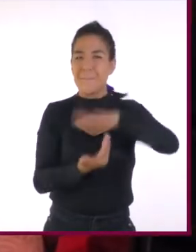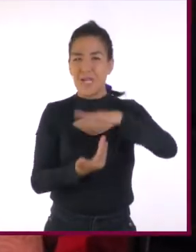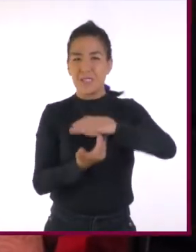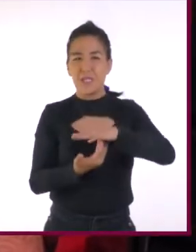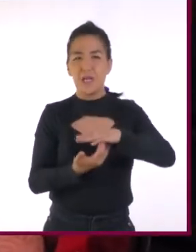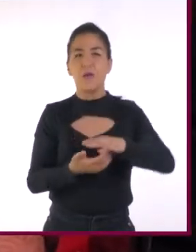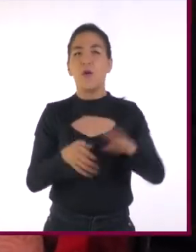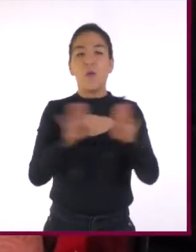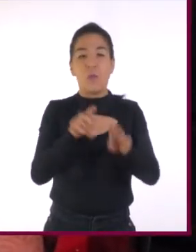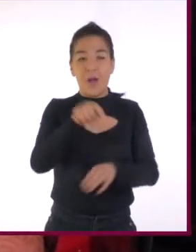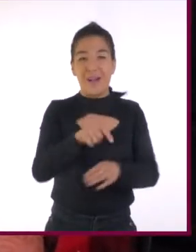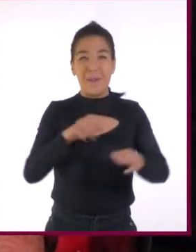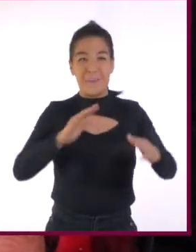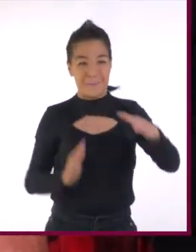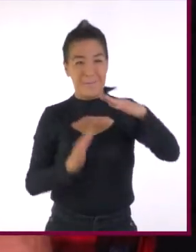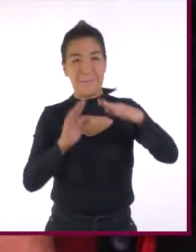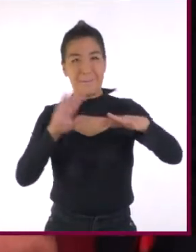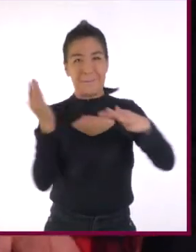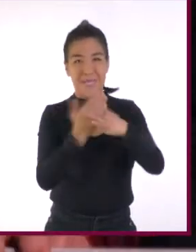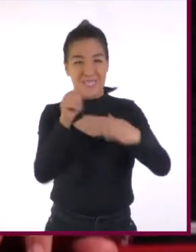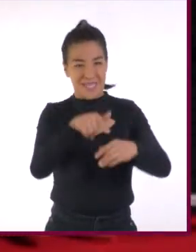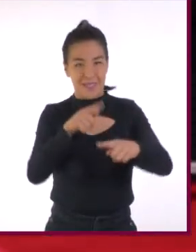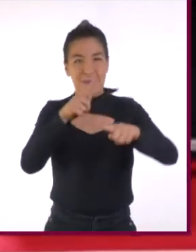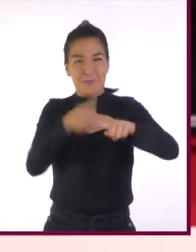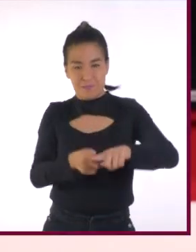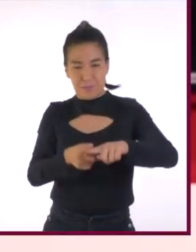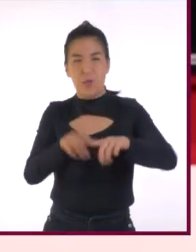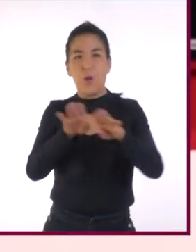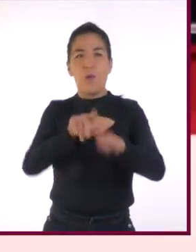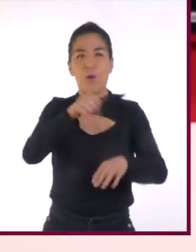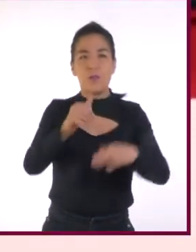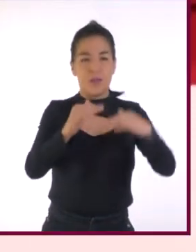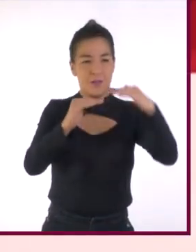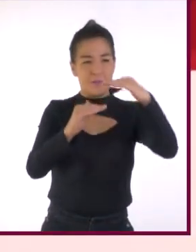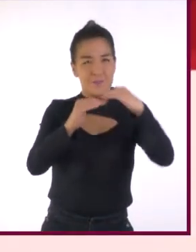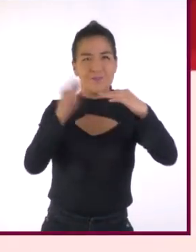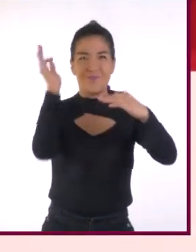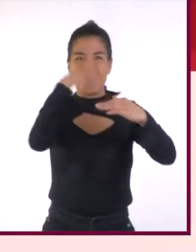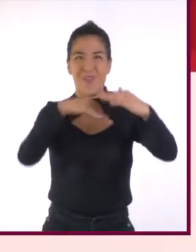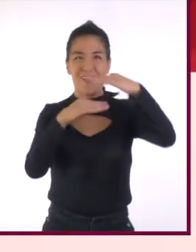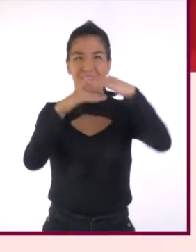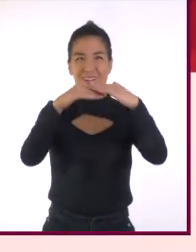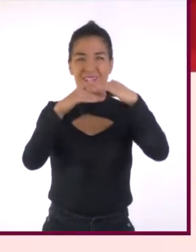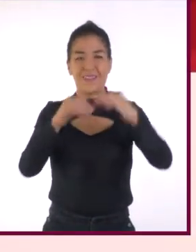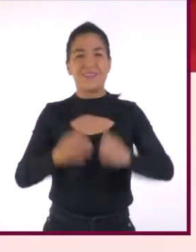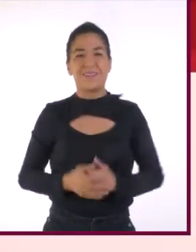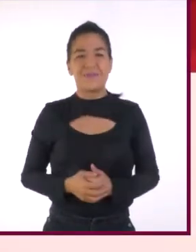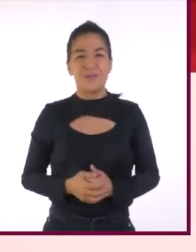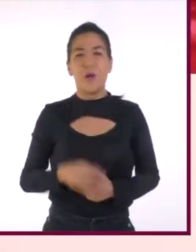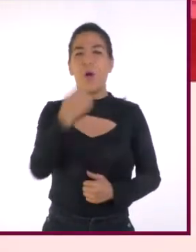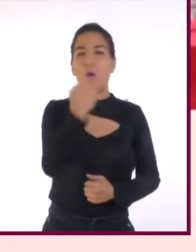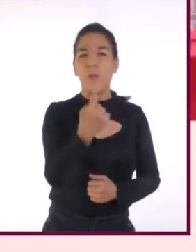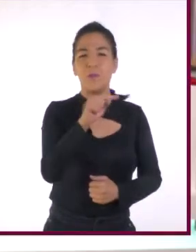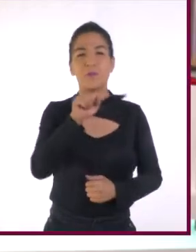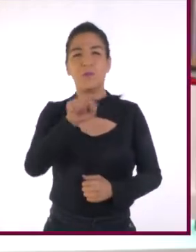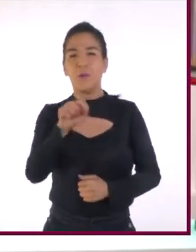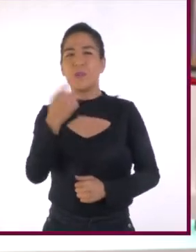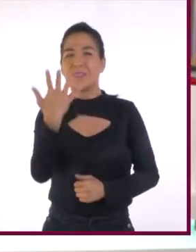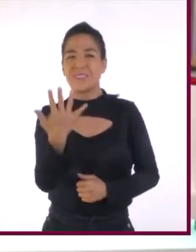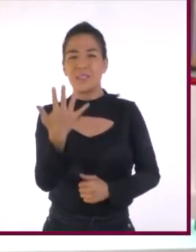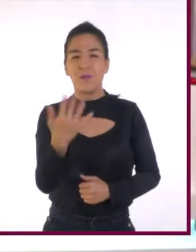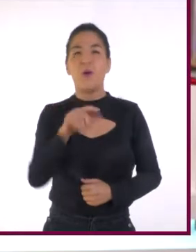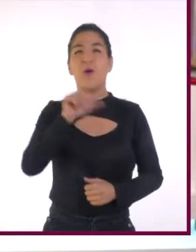la mesa, de tal manera que la mitad de nuestro libro está sobre ella y la otra queda flotando. Dicho de otra manera,